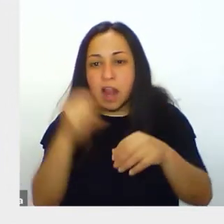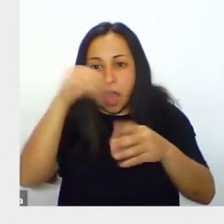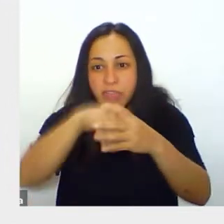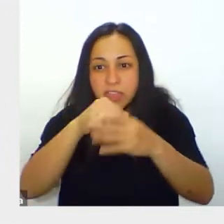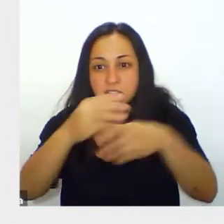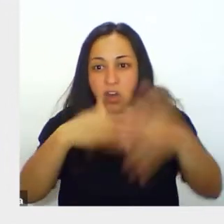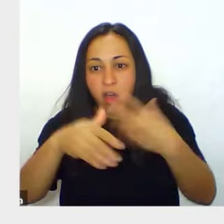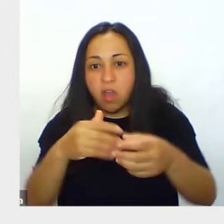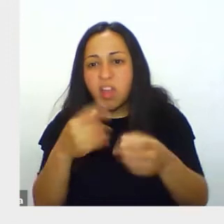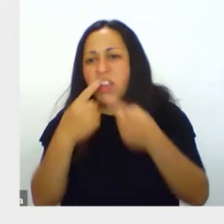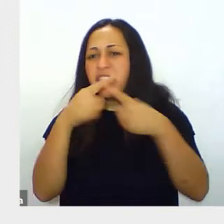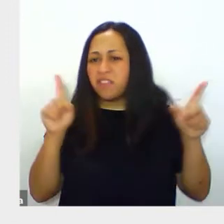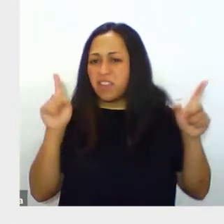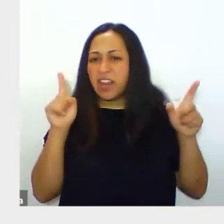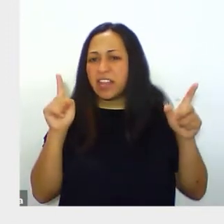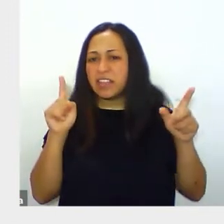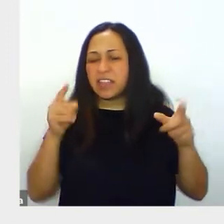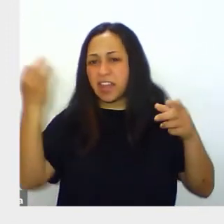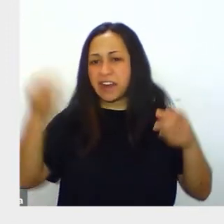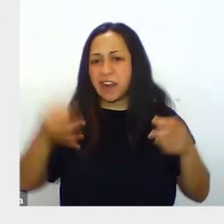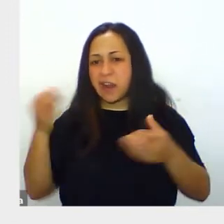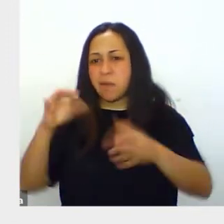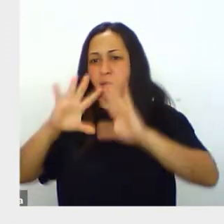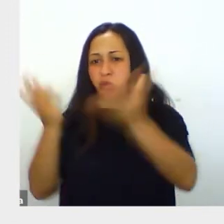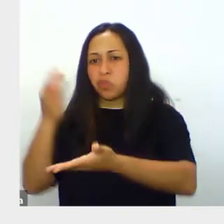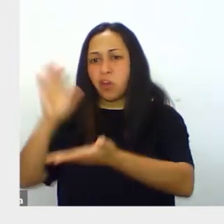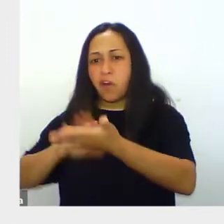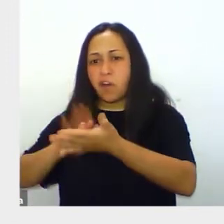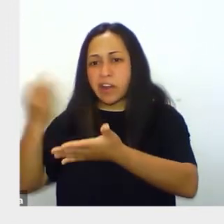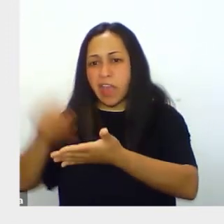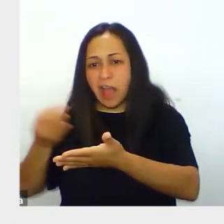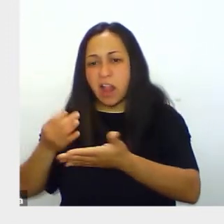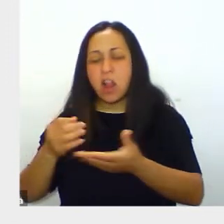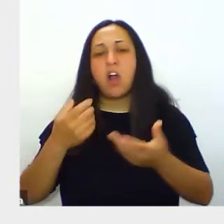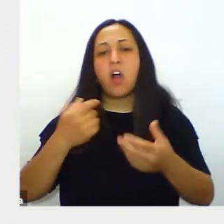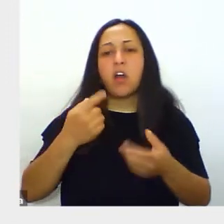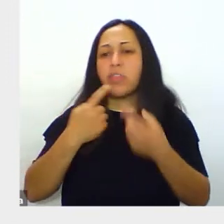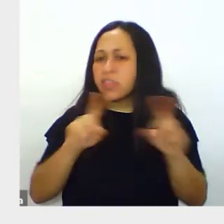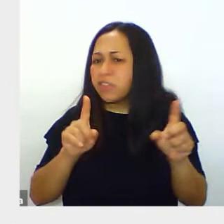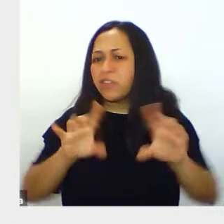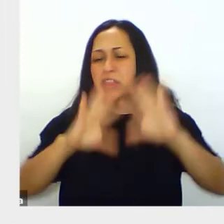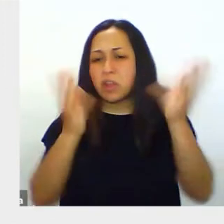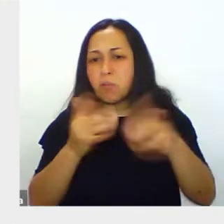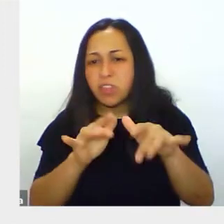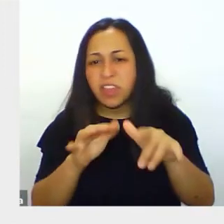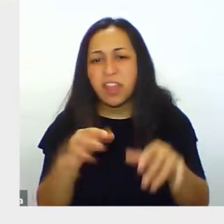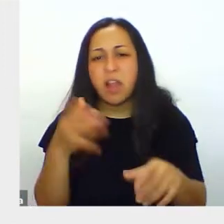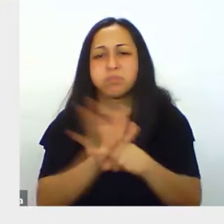o de repente está separado a lo que ocurre en el mundo físico, o que muchas veces lo que ocurre en el mundo digital no es